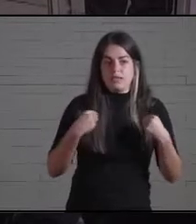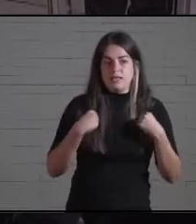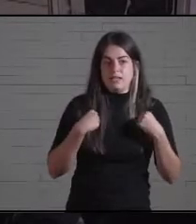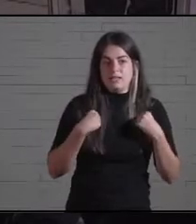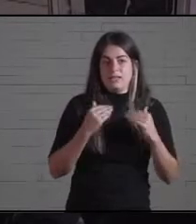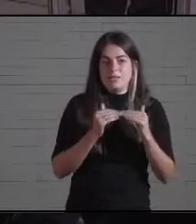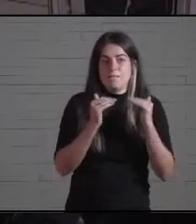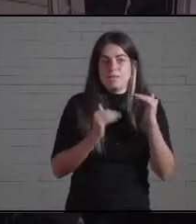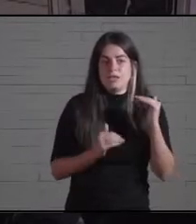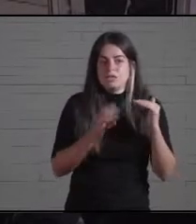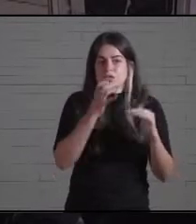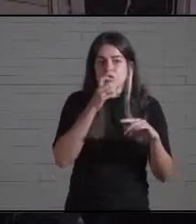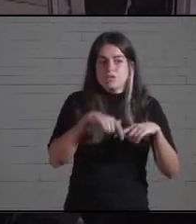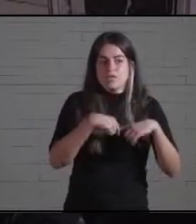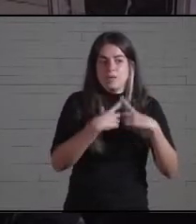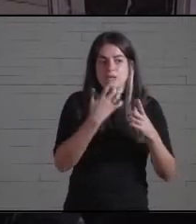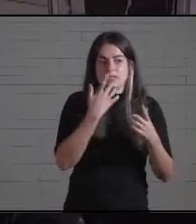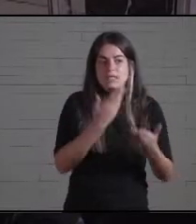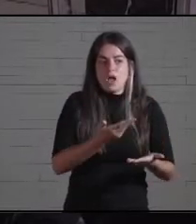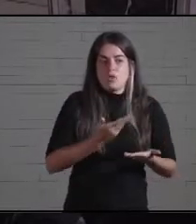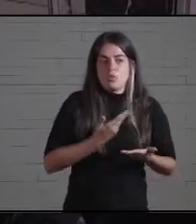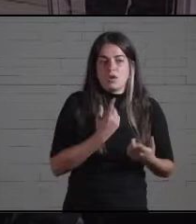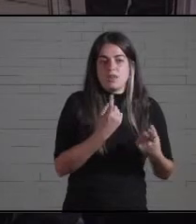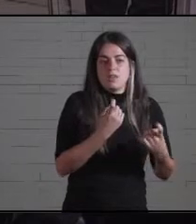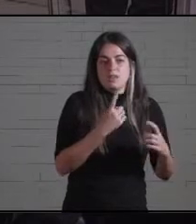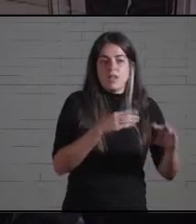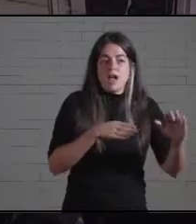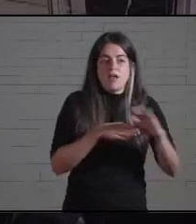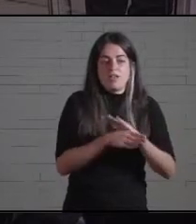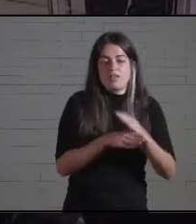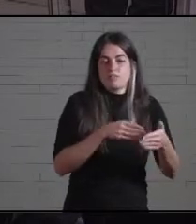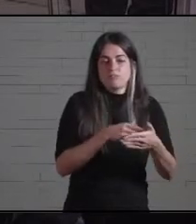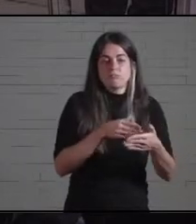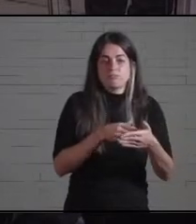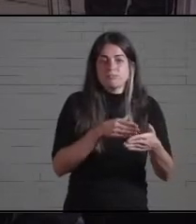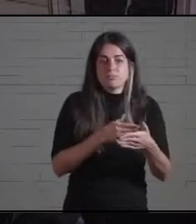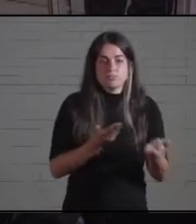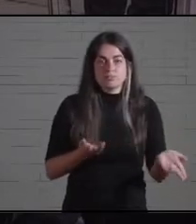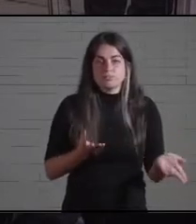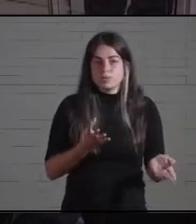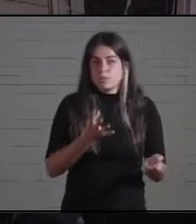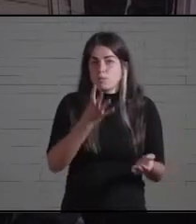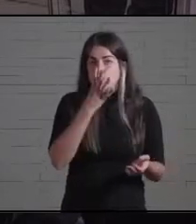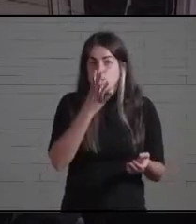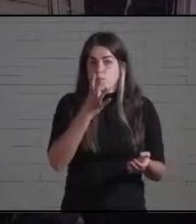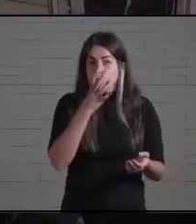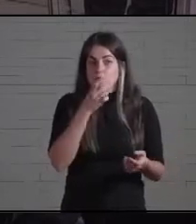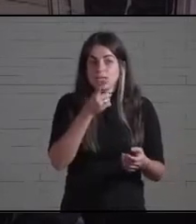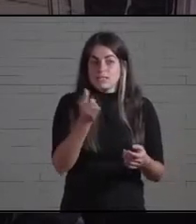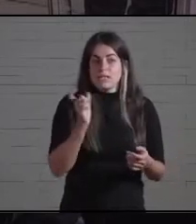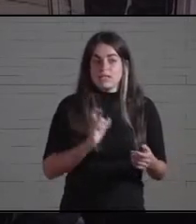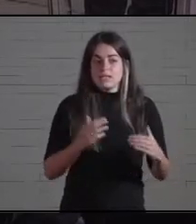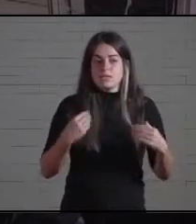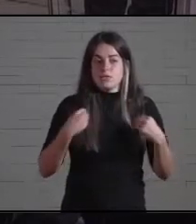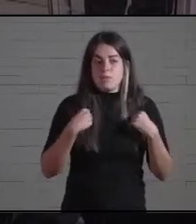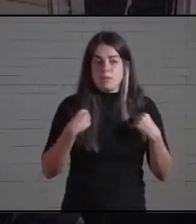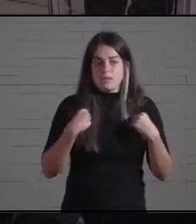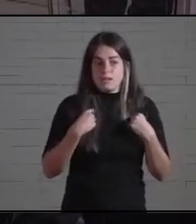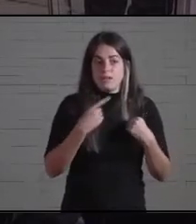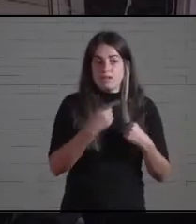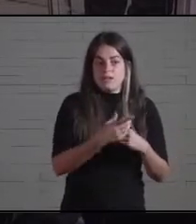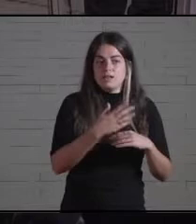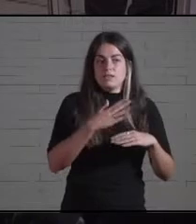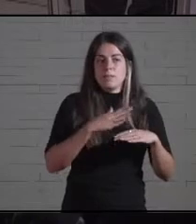que necesitarían una ayuda no pueden acceder a ella, porque se ha diseñado el ingreso mínimo vital solo para aliviar